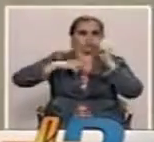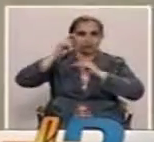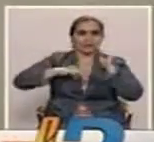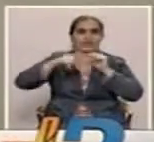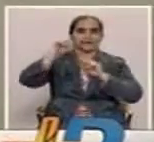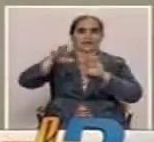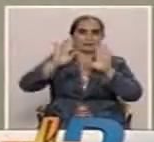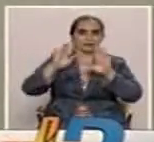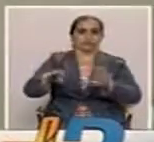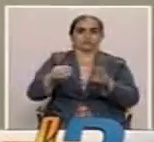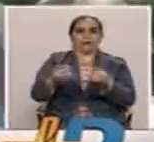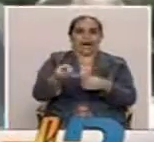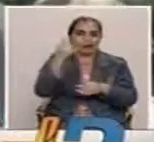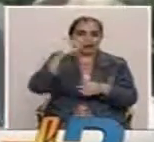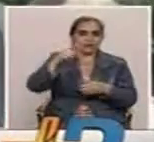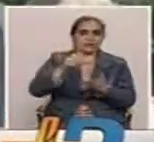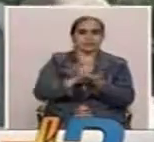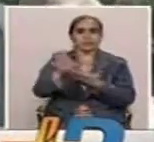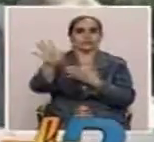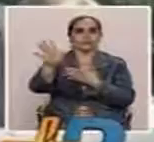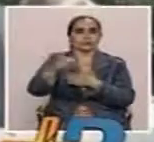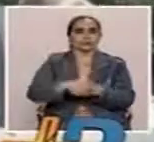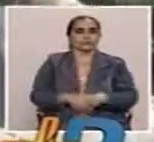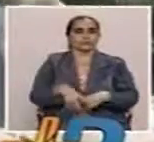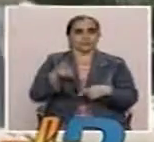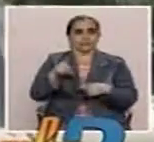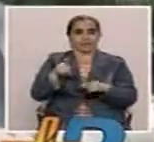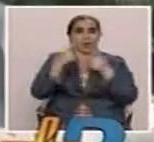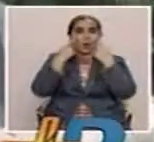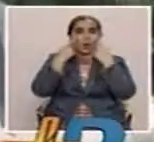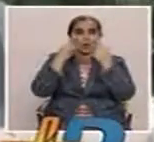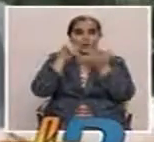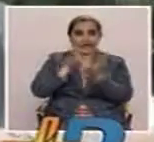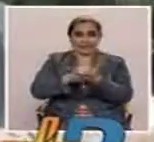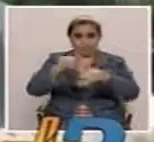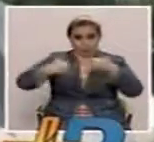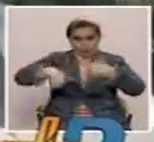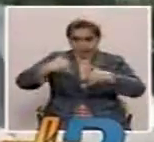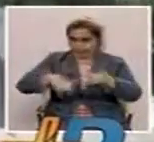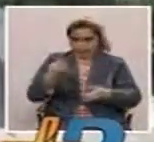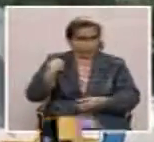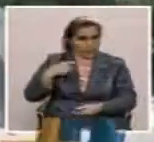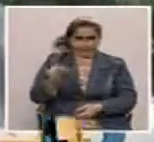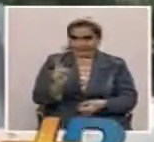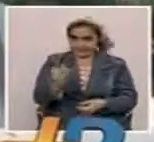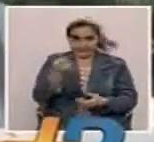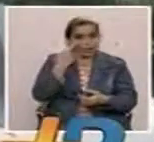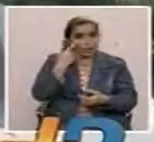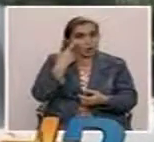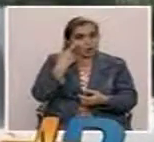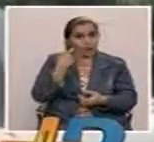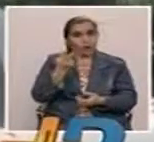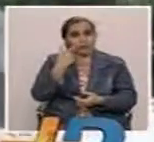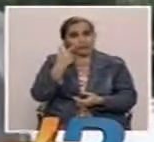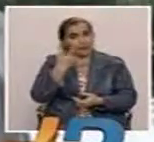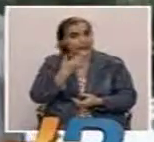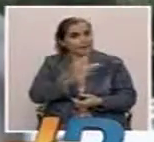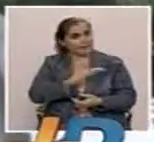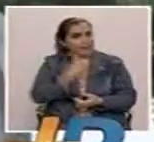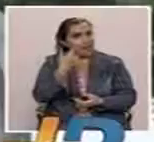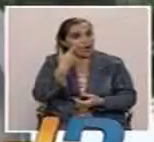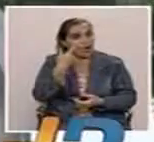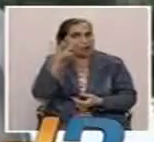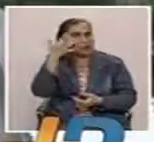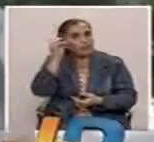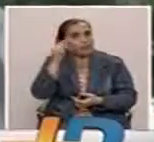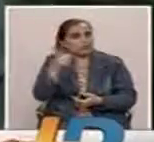en mensajería. Pero en ningún caso esto es un equipo que podemos llamar juguete. Es un llamado para los padres, por ejemplo, estas navidades